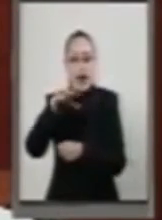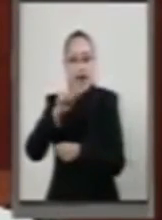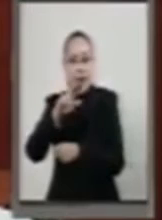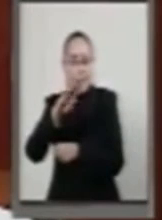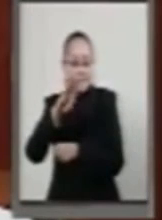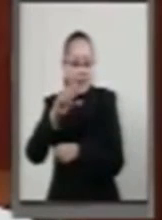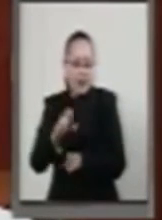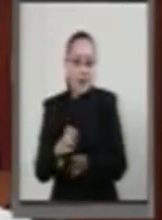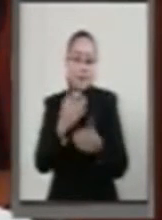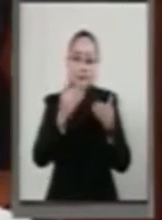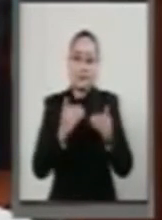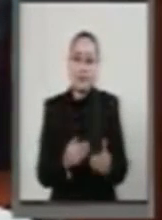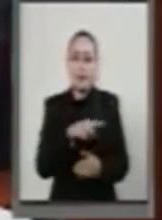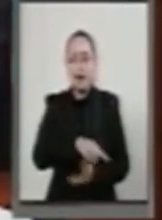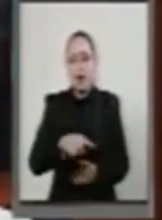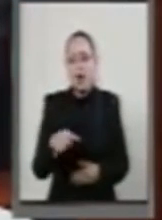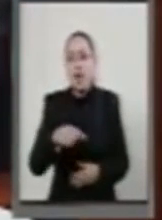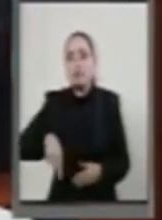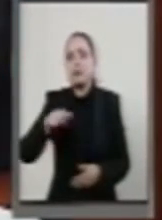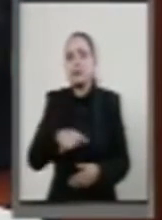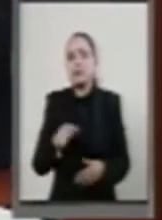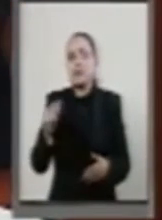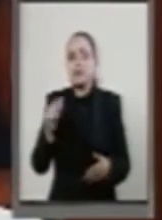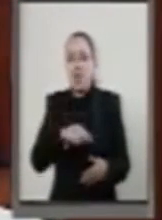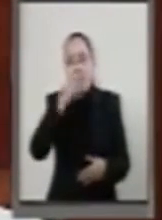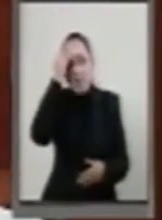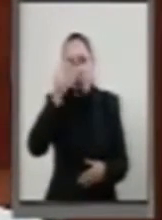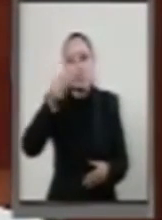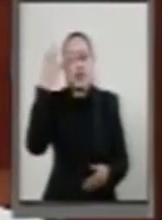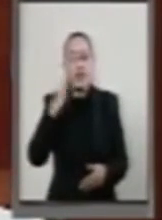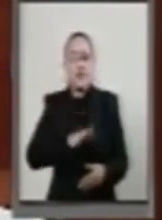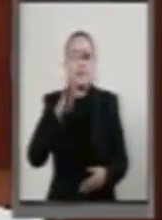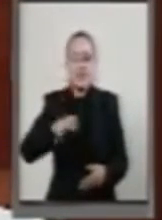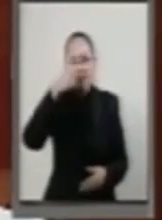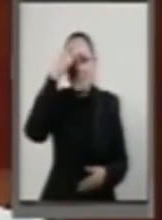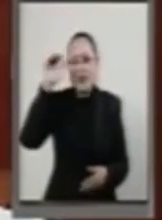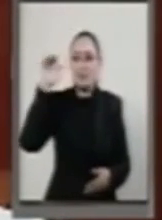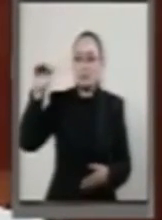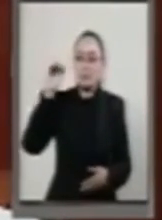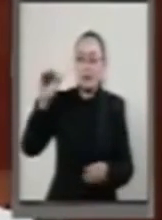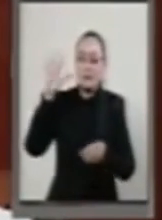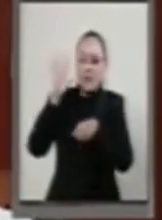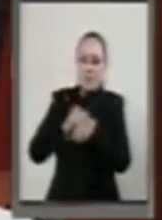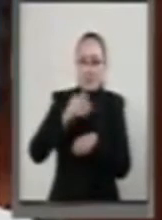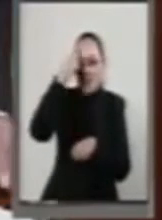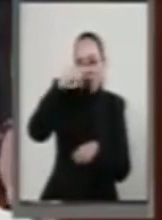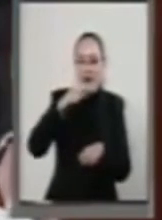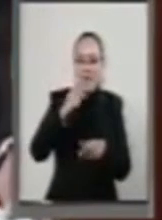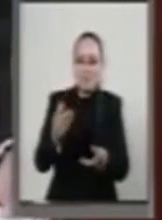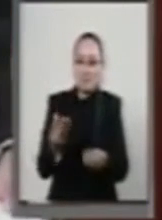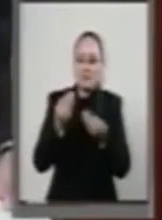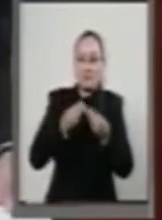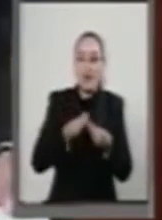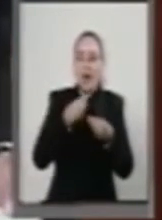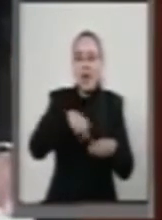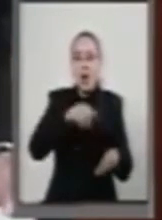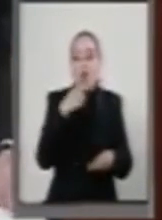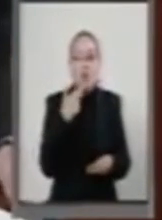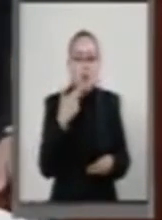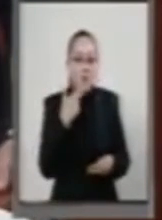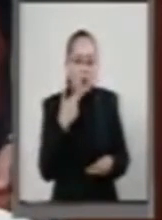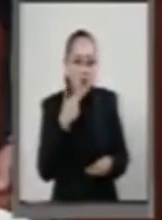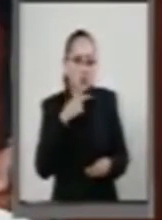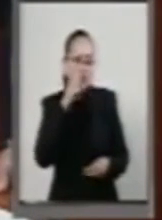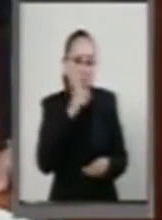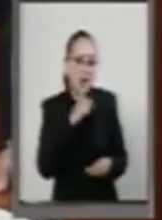que usualmente se le olvidan las fechas para solicitar la prórroga de su concesión o asignación para